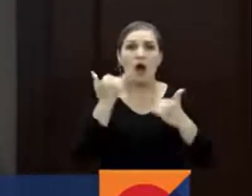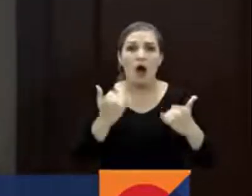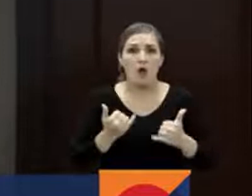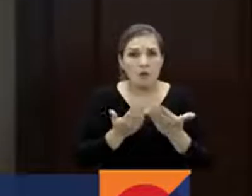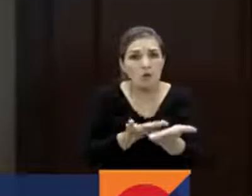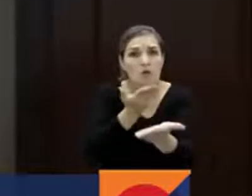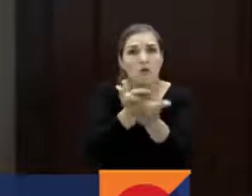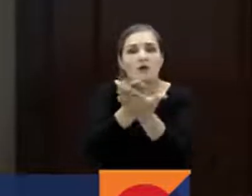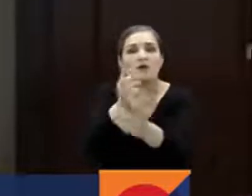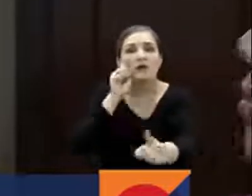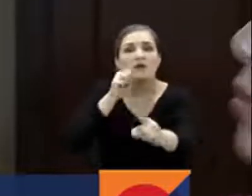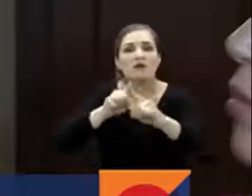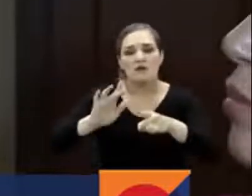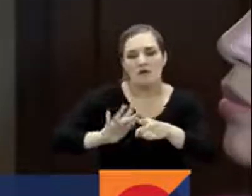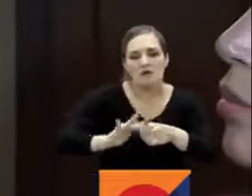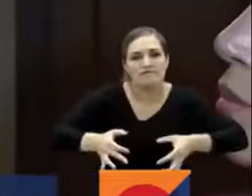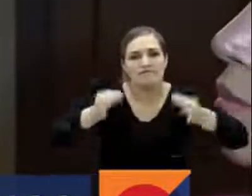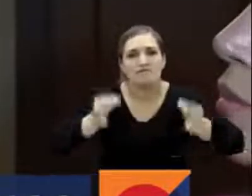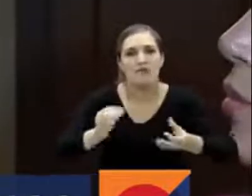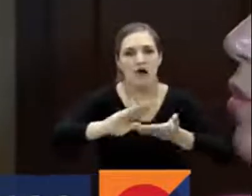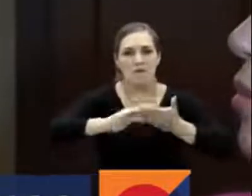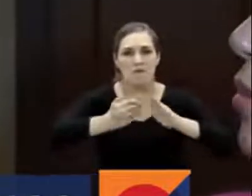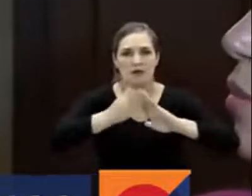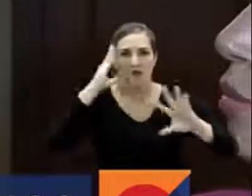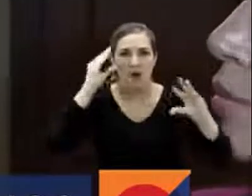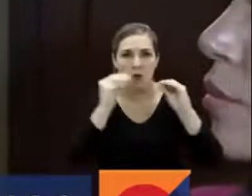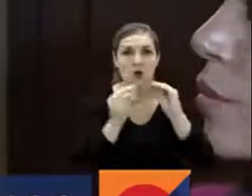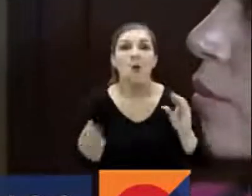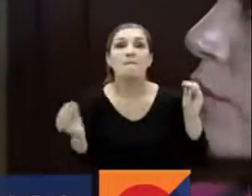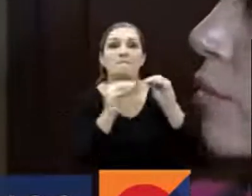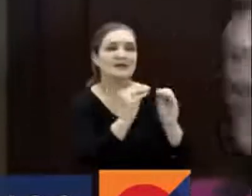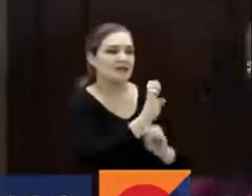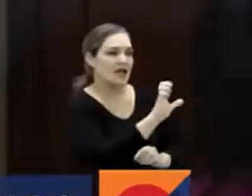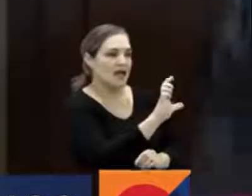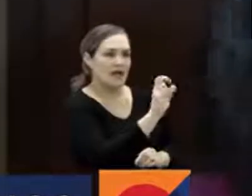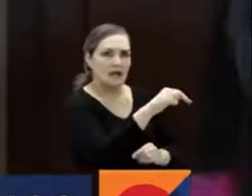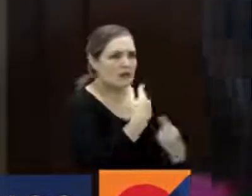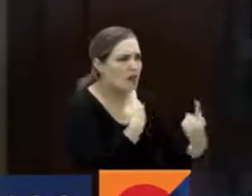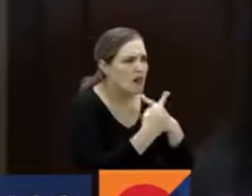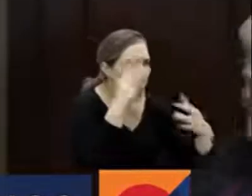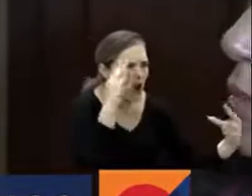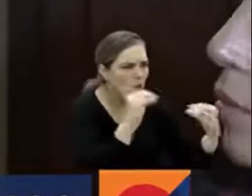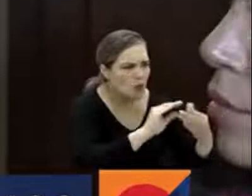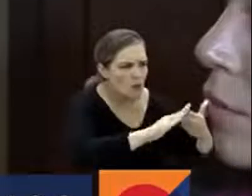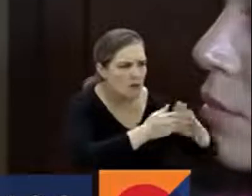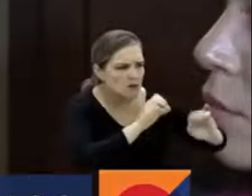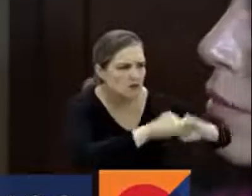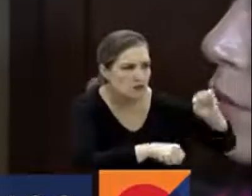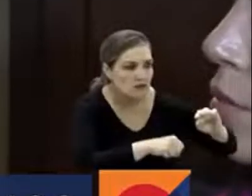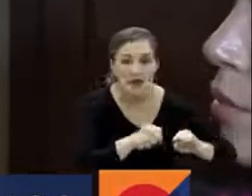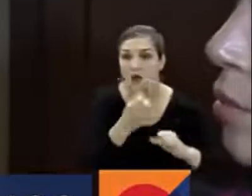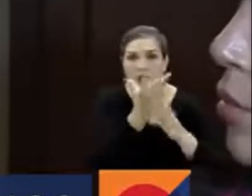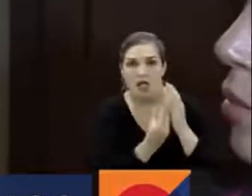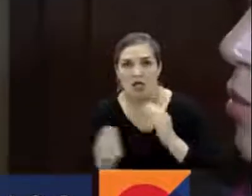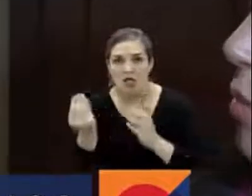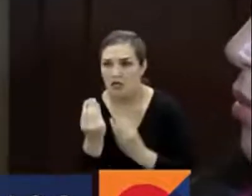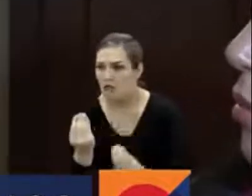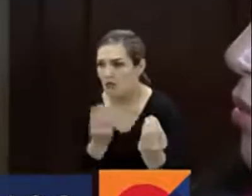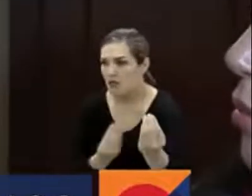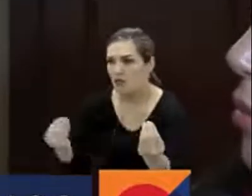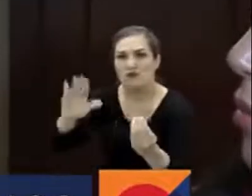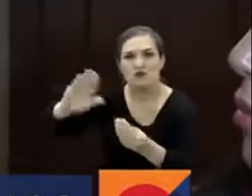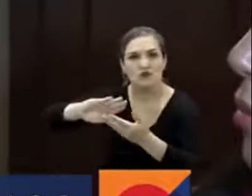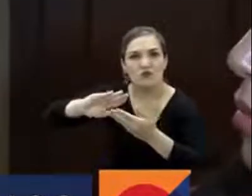del acuerdo, reanudar los diálogos con el ELN, reincorporar las llamadas disidencias y también en un